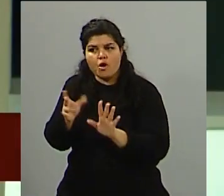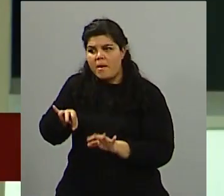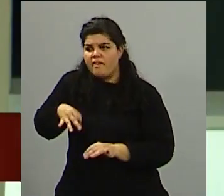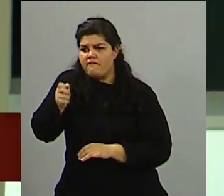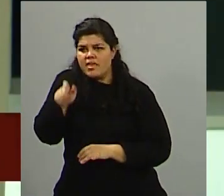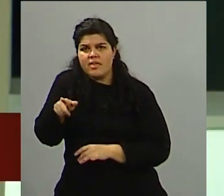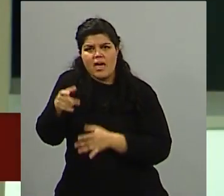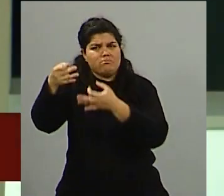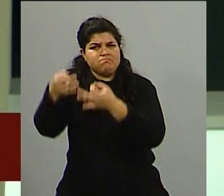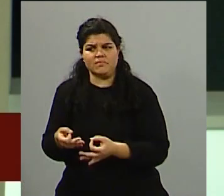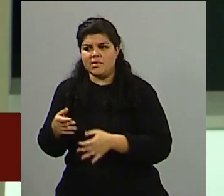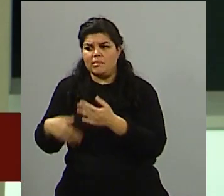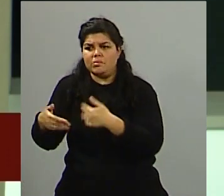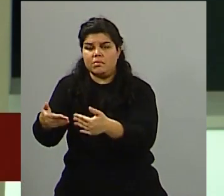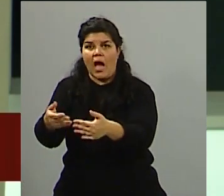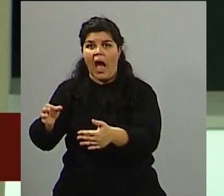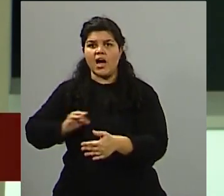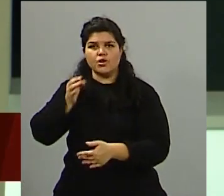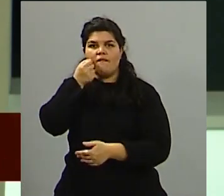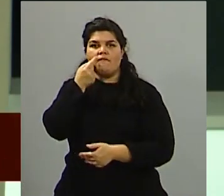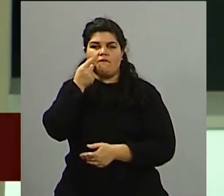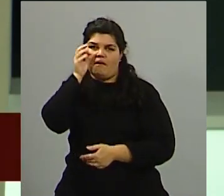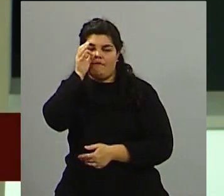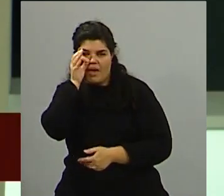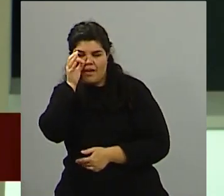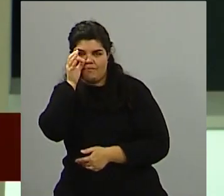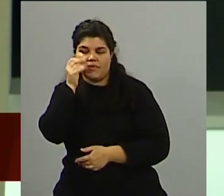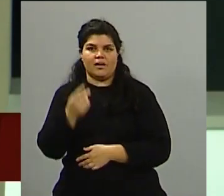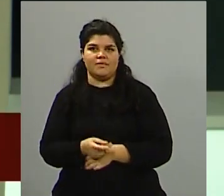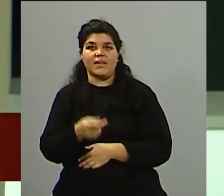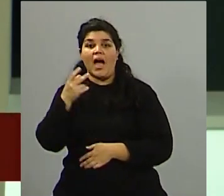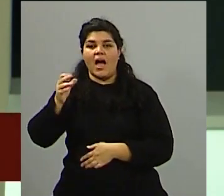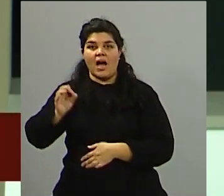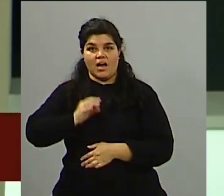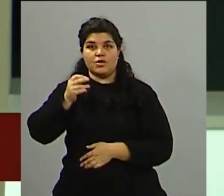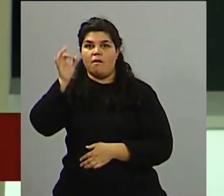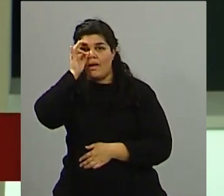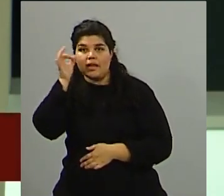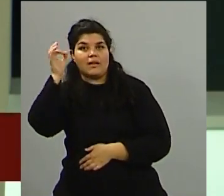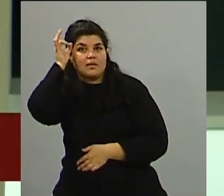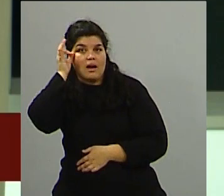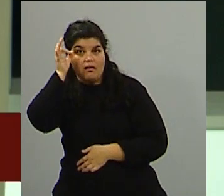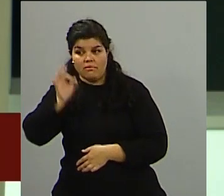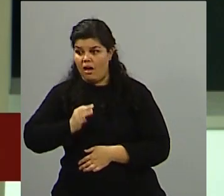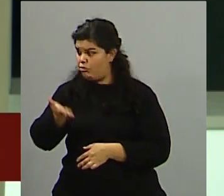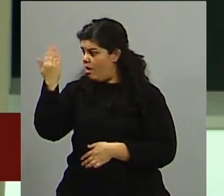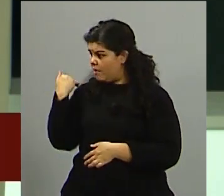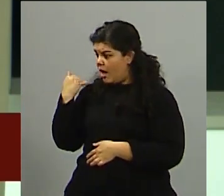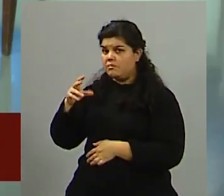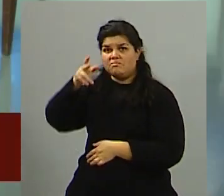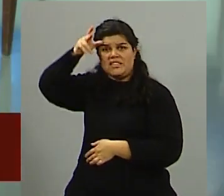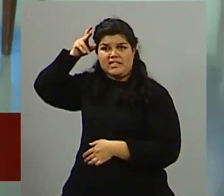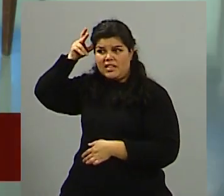estaba mucho peor que nosotros y llevaron adelante políticas de desarrollo económico que lo permiten estar en una situación mucho más cómoda. Y ni hablar si nos comparamos contra